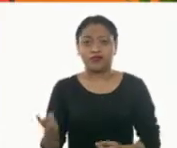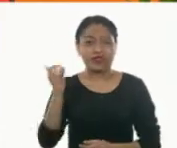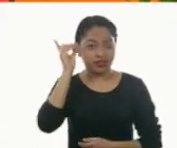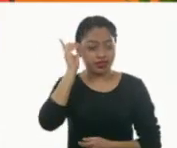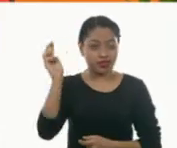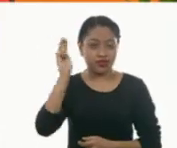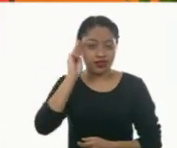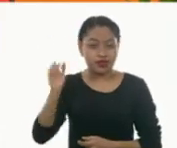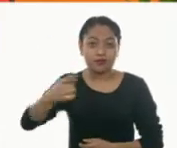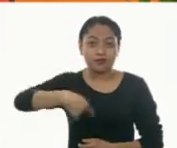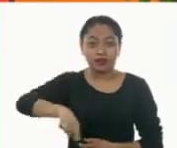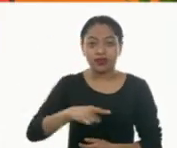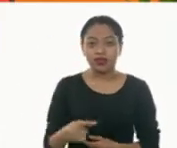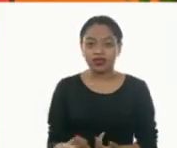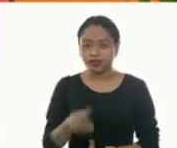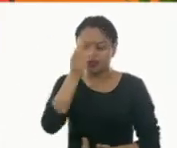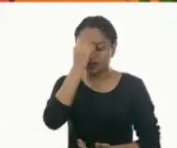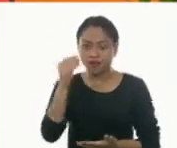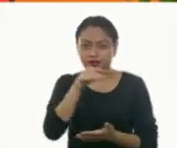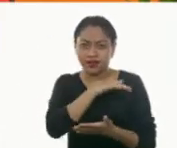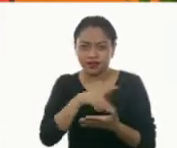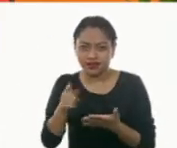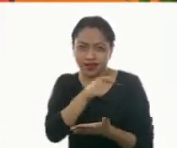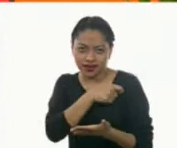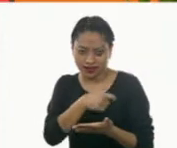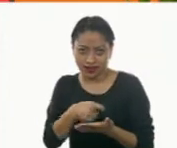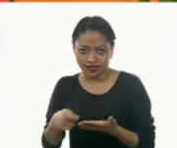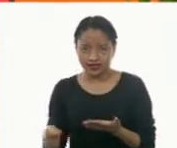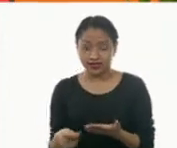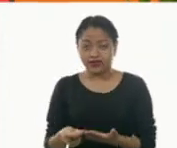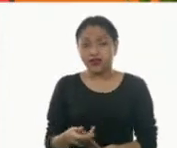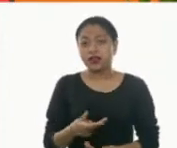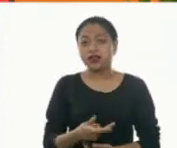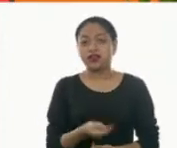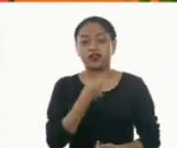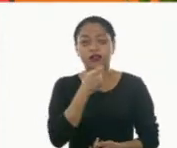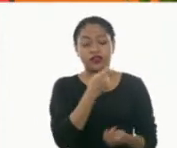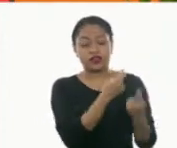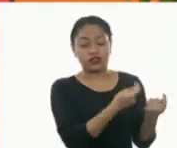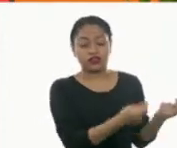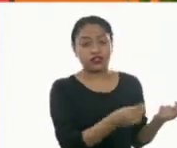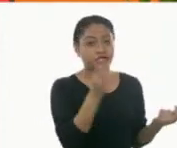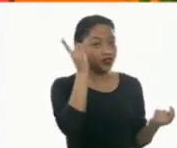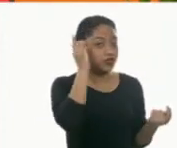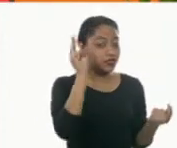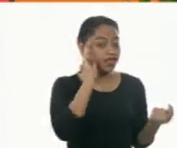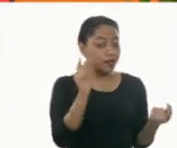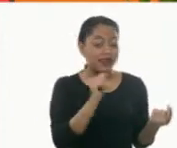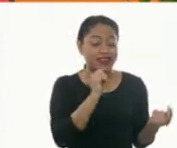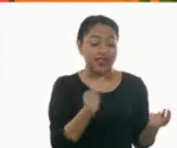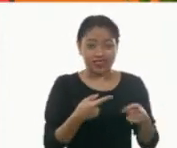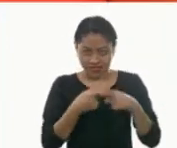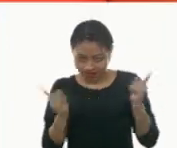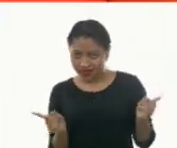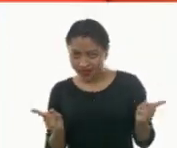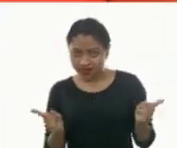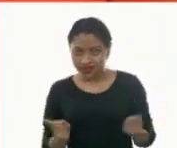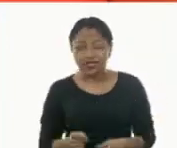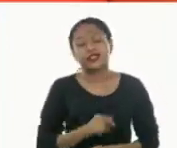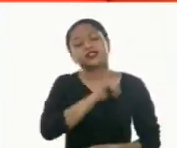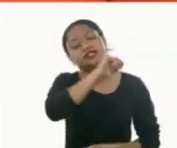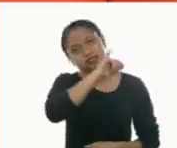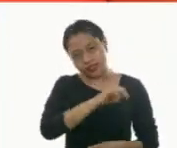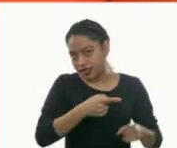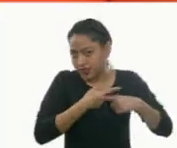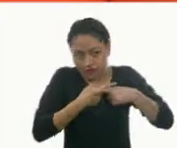se apropia de la lengua escrita, ¿es diferente que la de los alumnos que no tienen esta misma condición, esta condición? Sí, sí